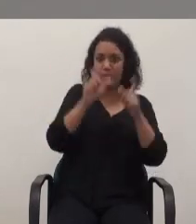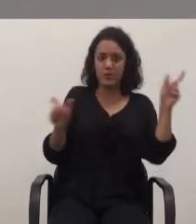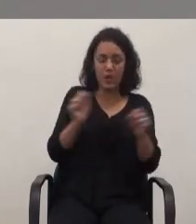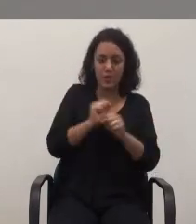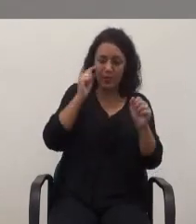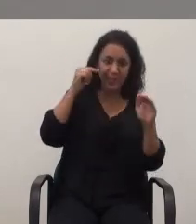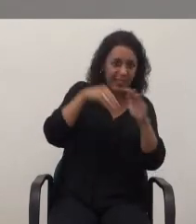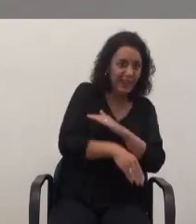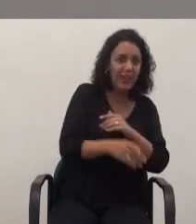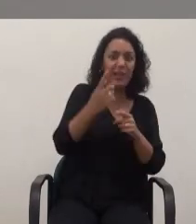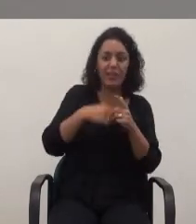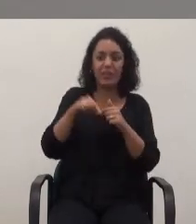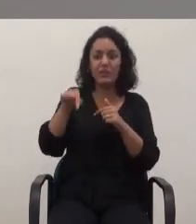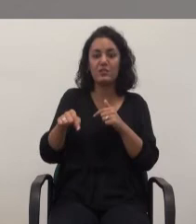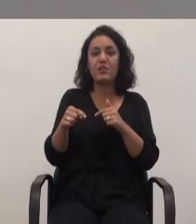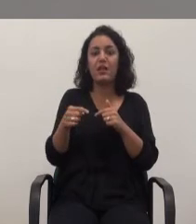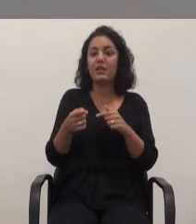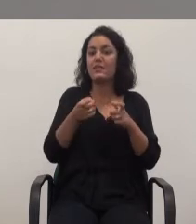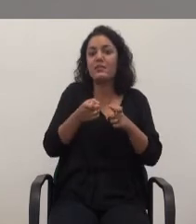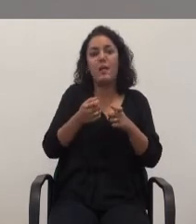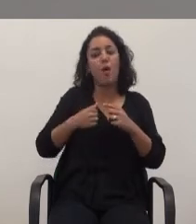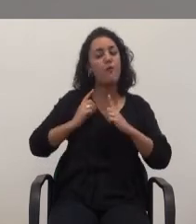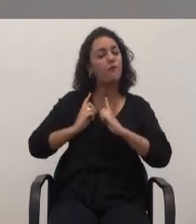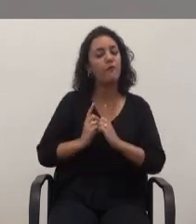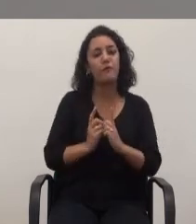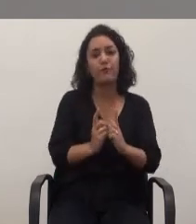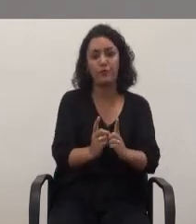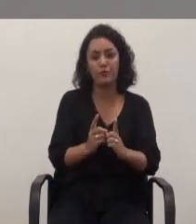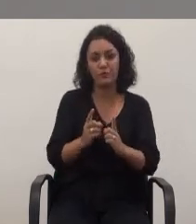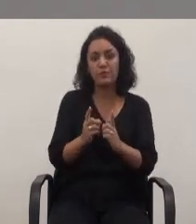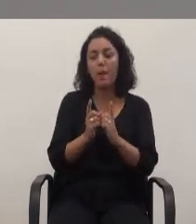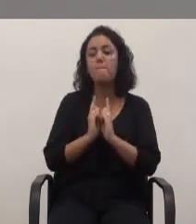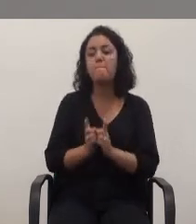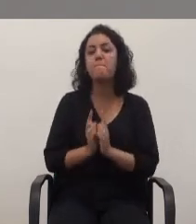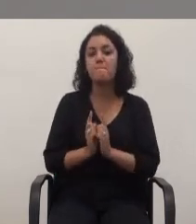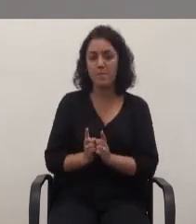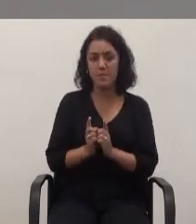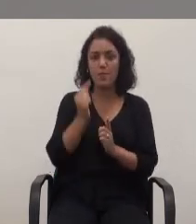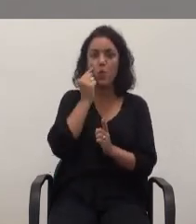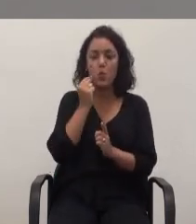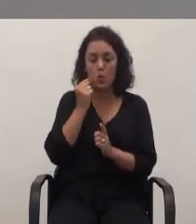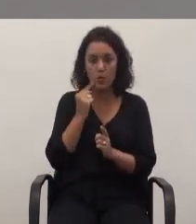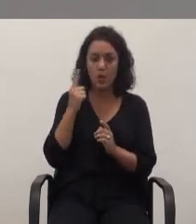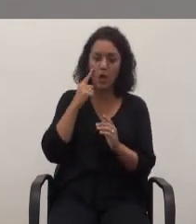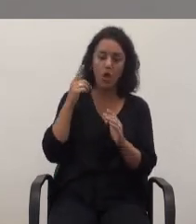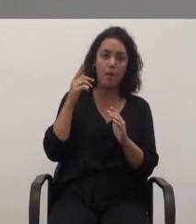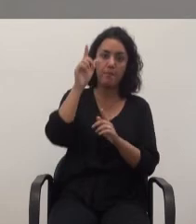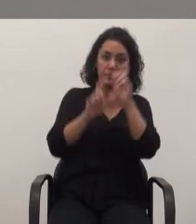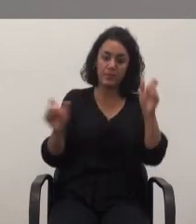que algunas estructuras se vayan asentando y entonces que los equipos docentes también se vayan consolidando y la